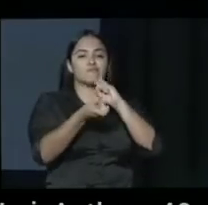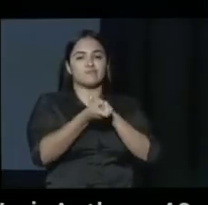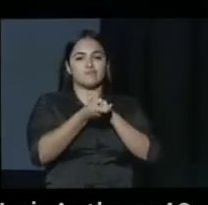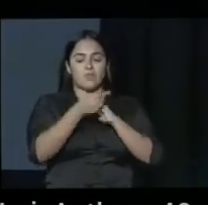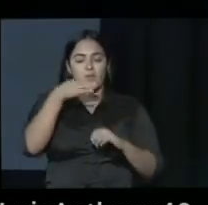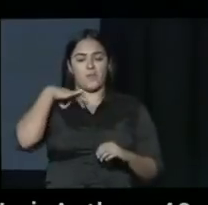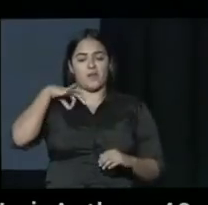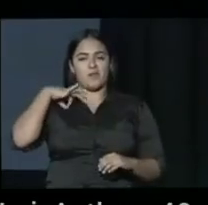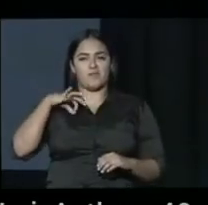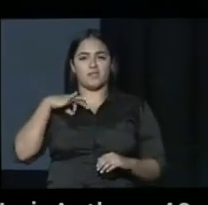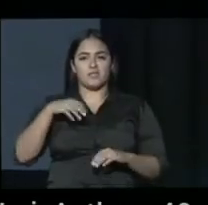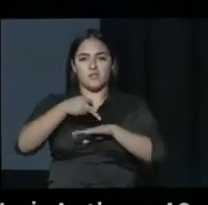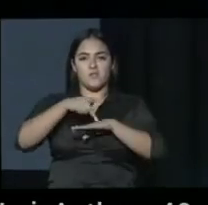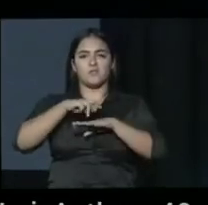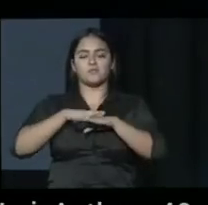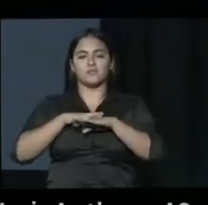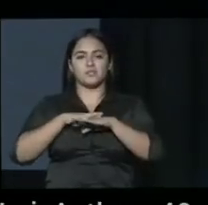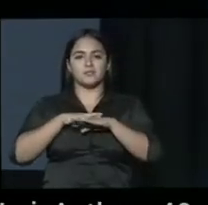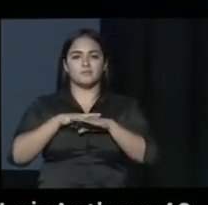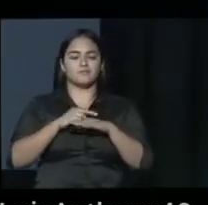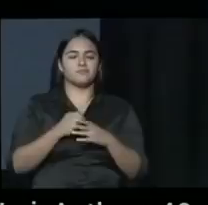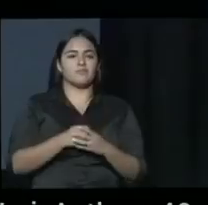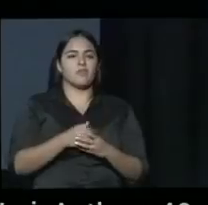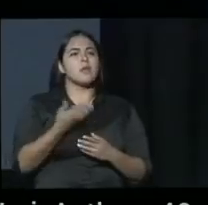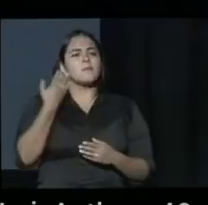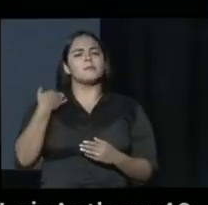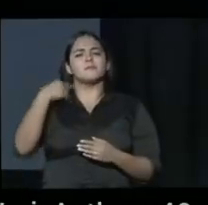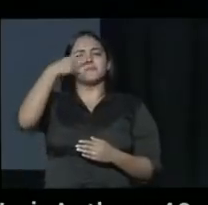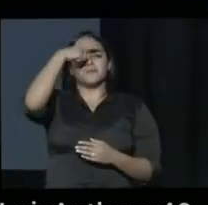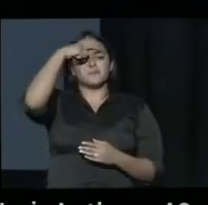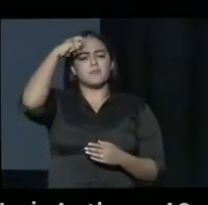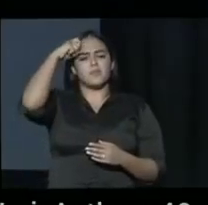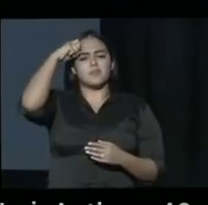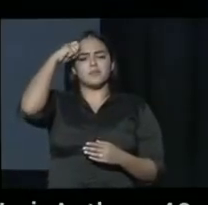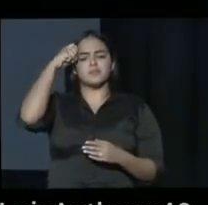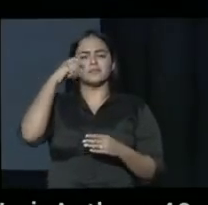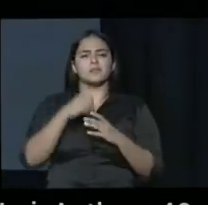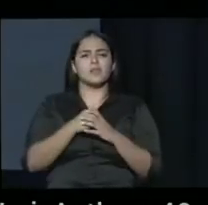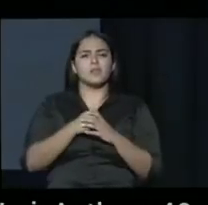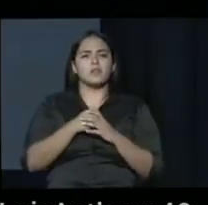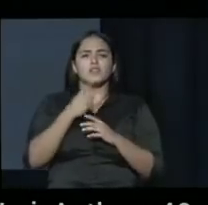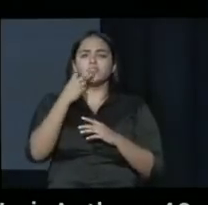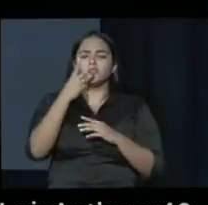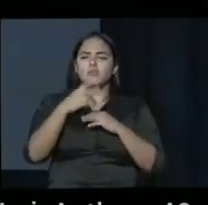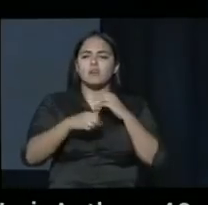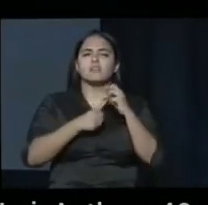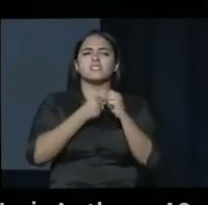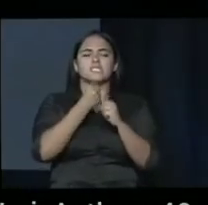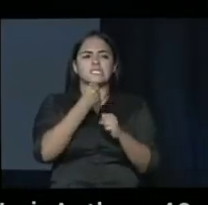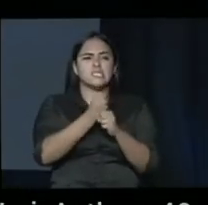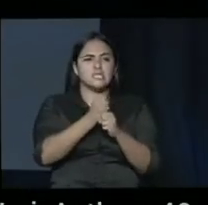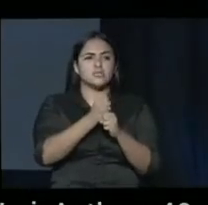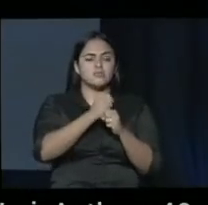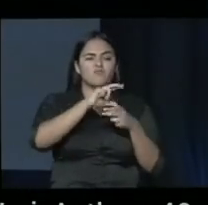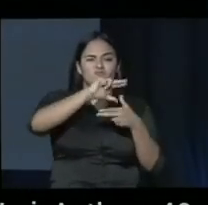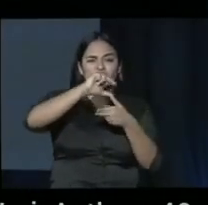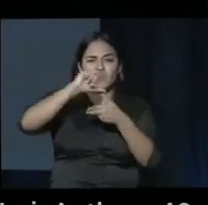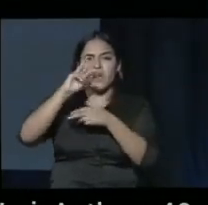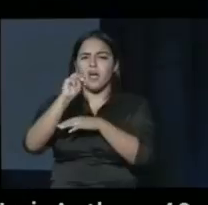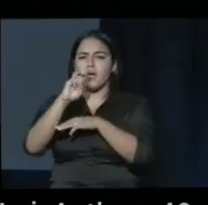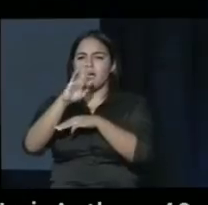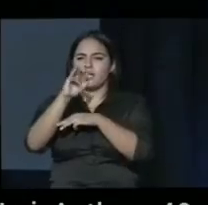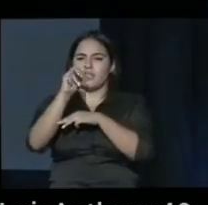gente. Este pasado verano, luego de casi 2 años de una lenta recuperación del impacto